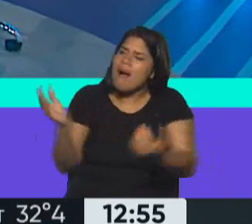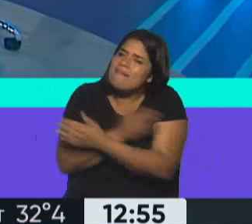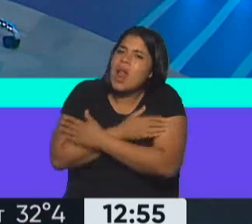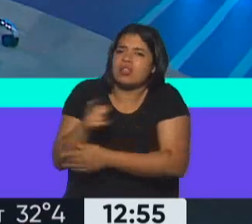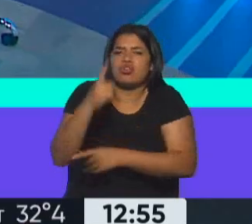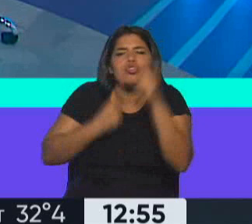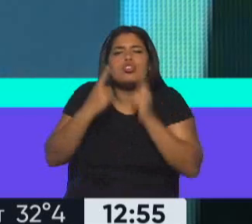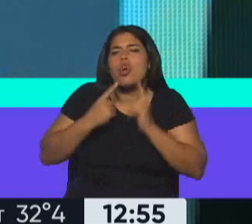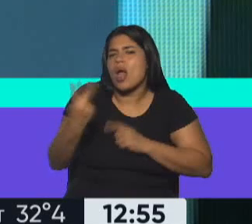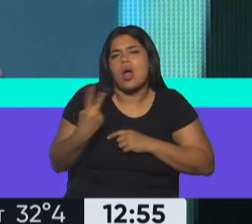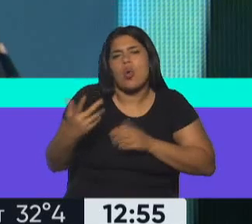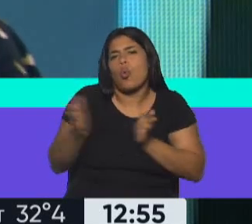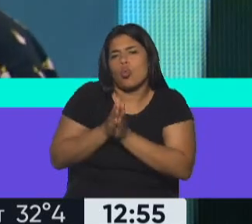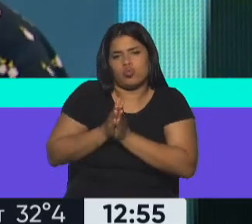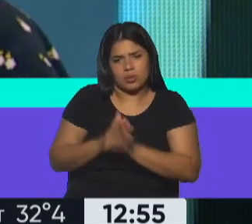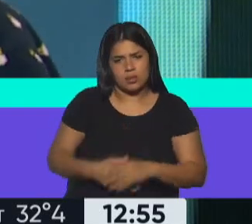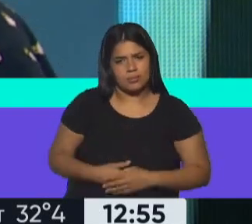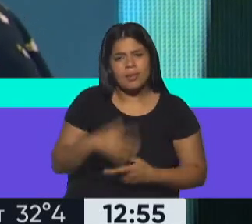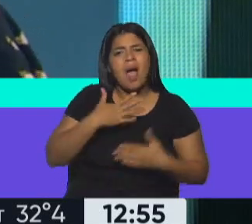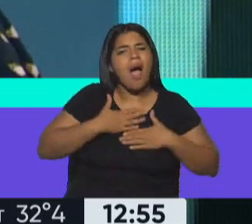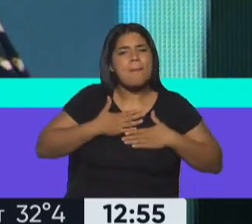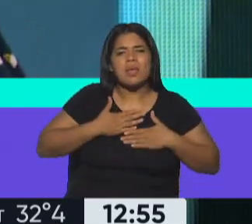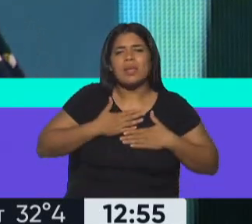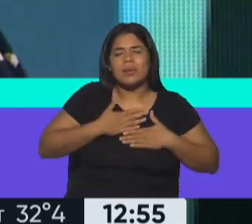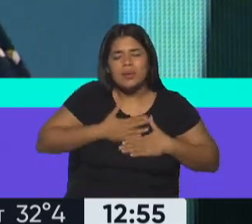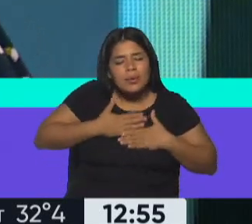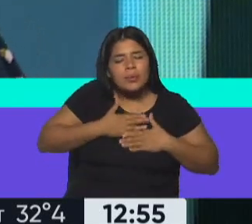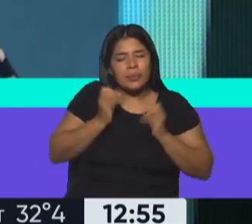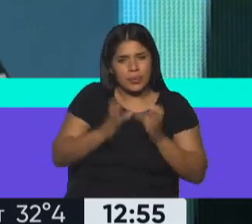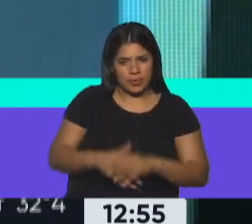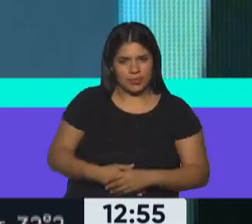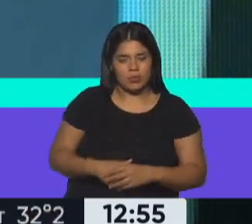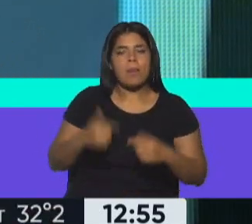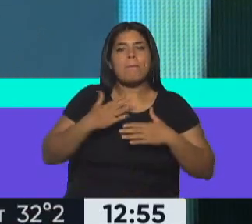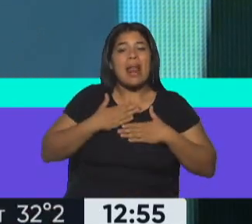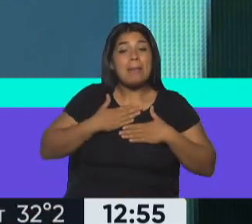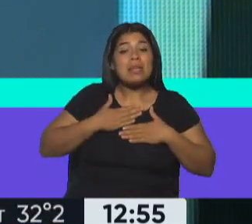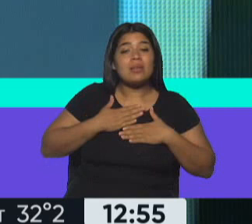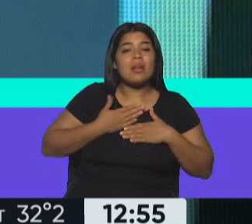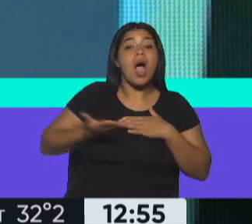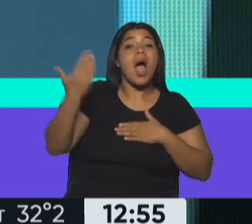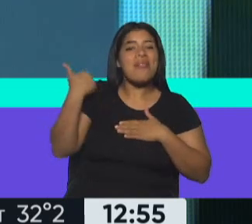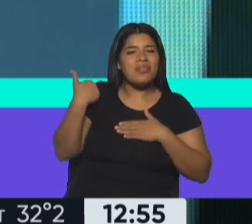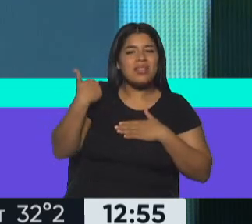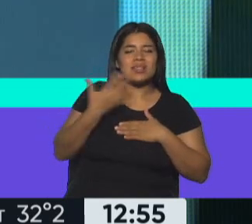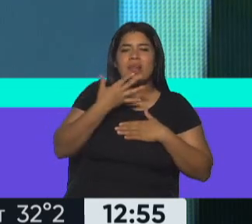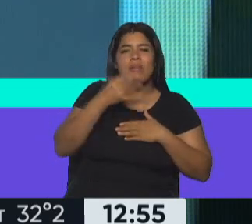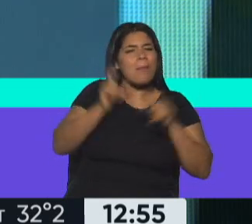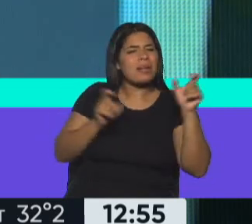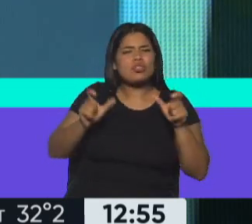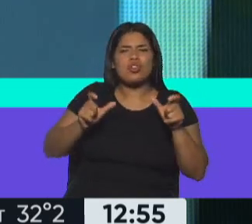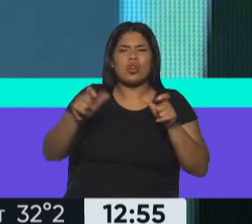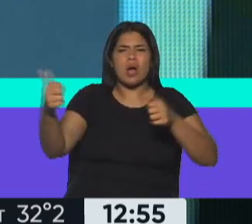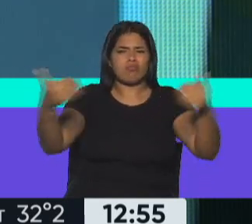me hace bien porque en realidad yo devuelvo lo que hicieron la verdad que lo que hicieron con nosotros fue mucho amor